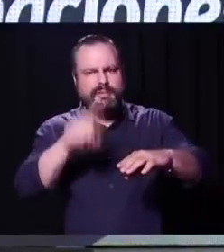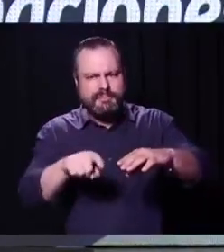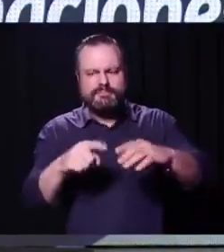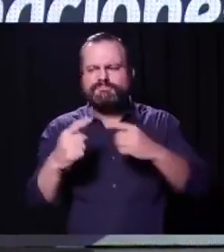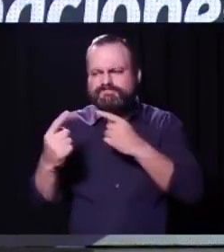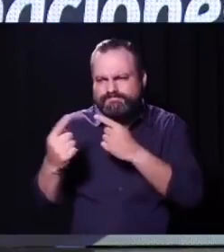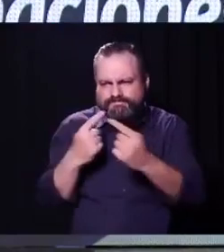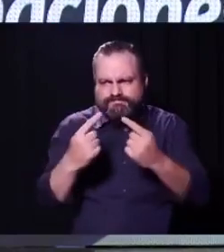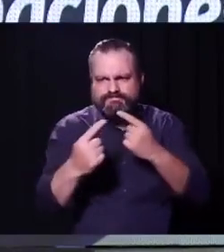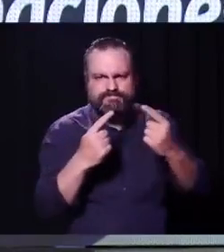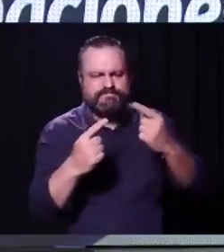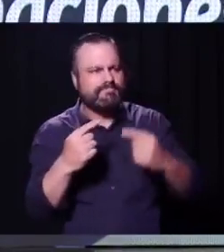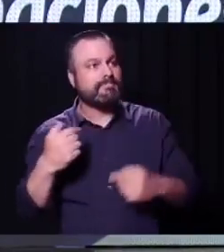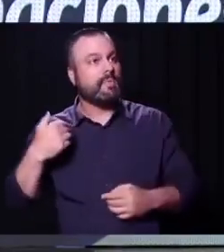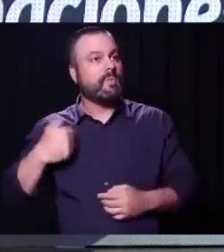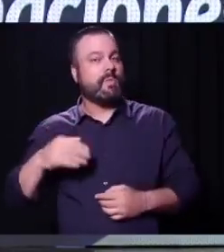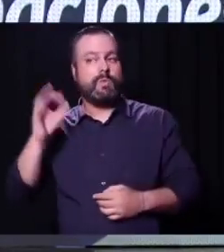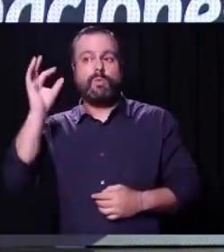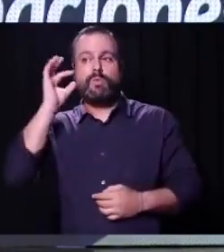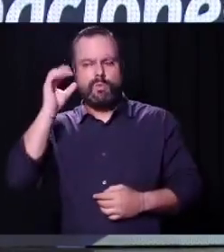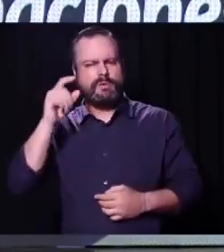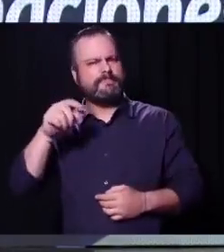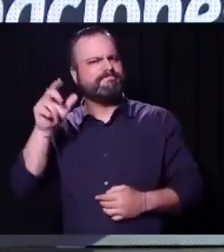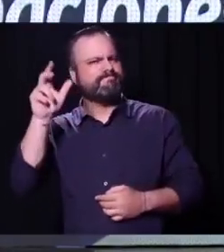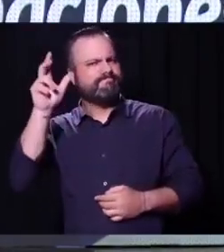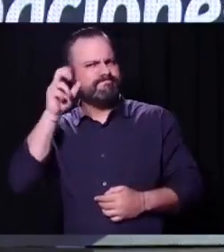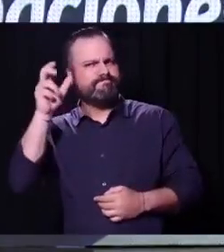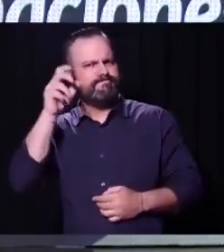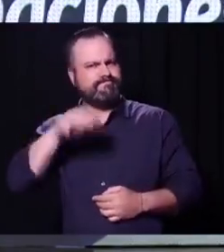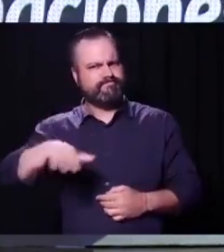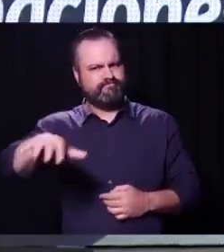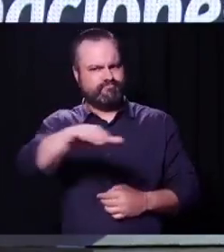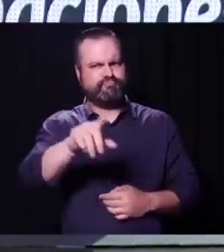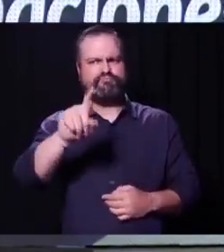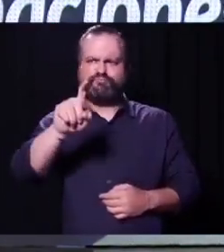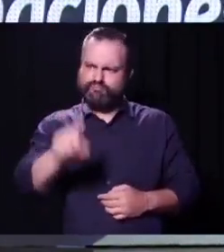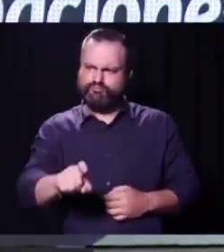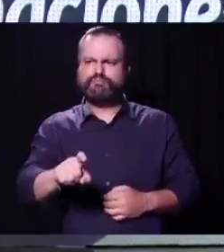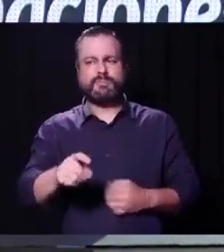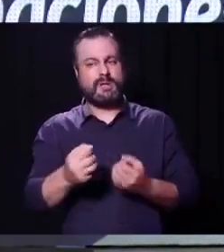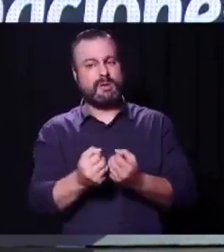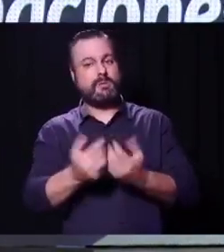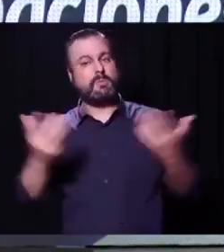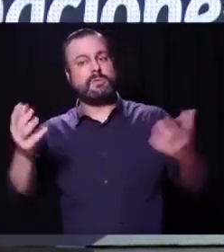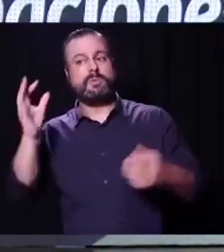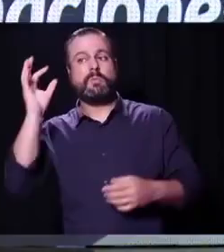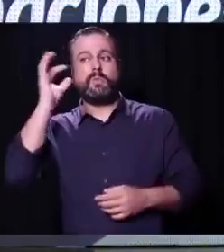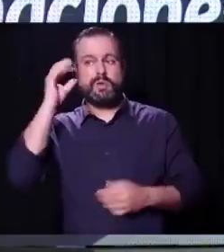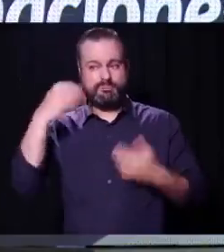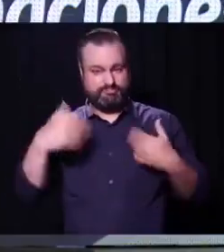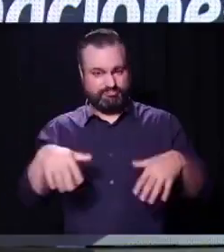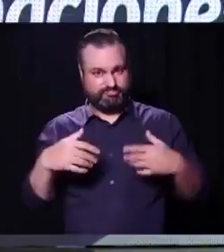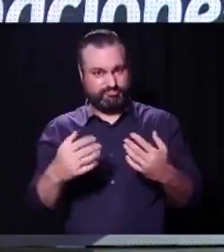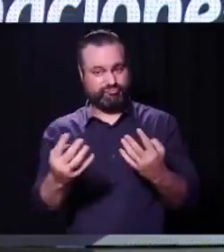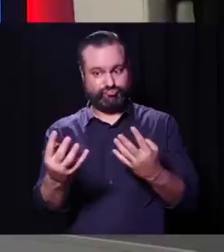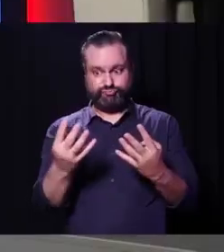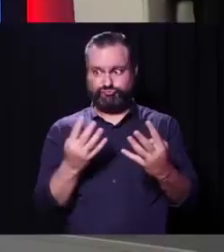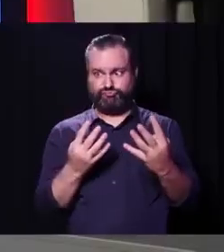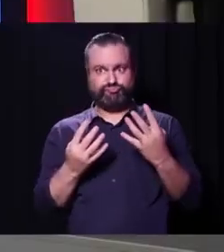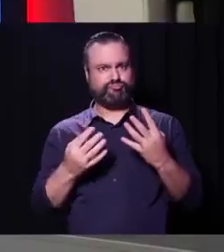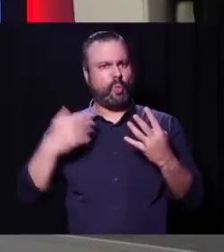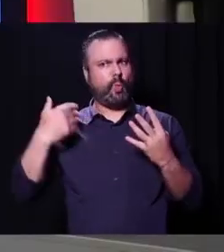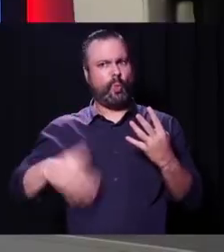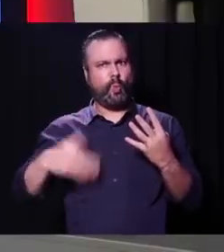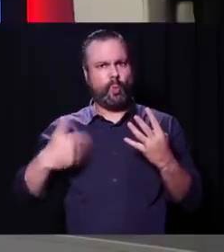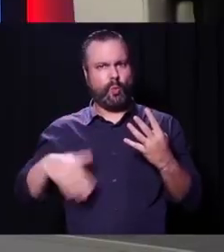y comenzaba, por ejemplo, la gente a escuchar para ver a quién se seleccionaba. La mayoría, mujeres. Digo, no estoy hablando de que eso se haga aquí,